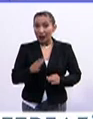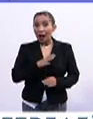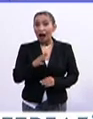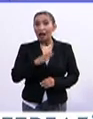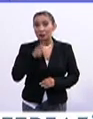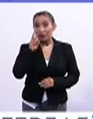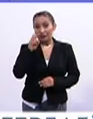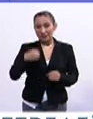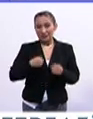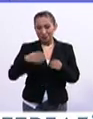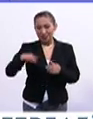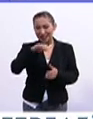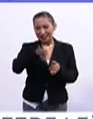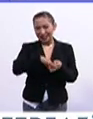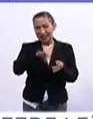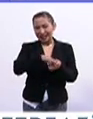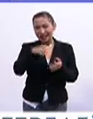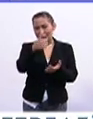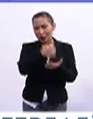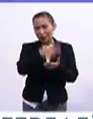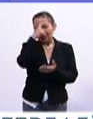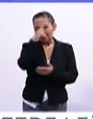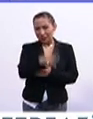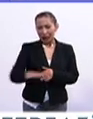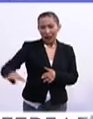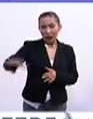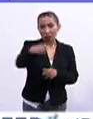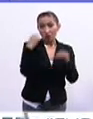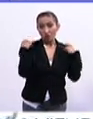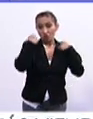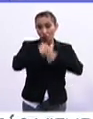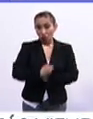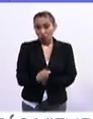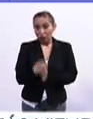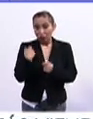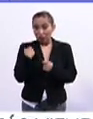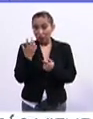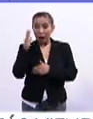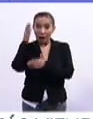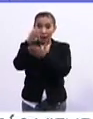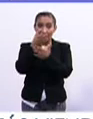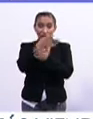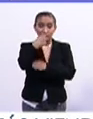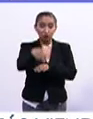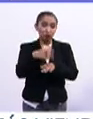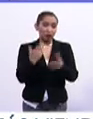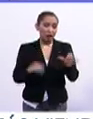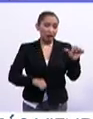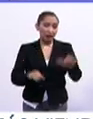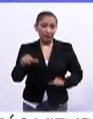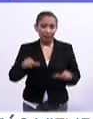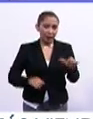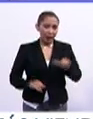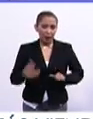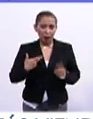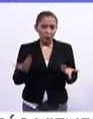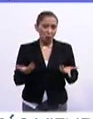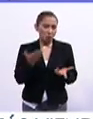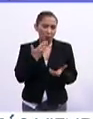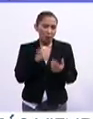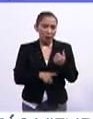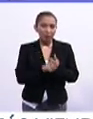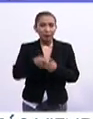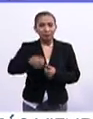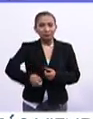frío. Si ustedes viven en el área metropolitana, pues abríguense para poder asistir a todas sus labores de manera sin